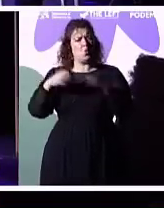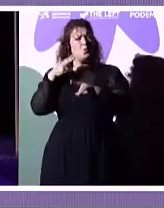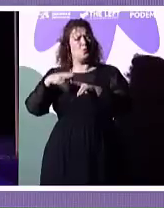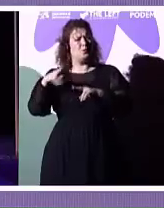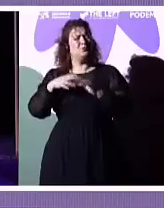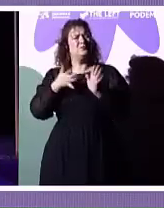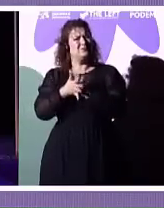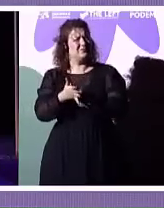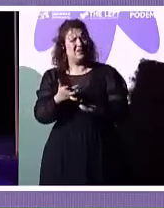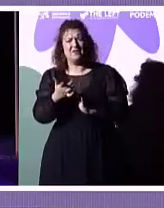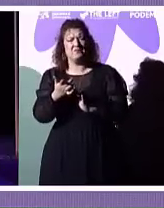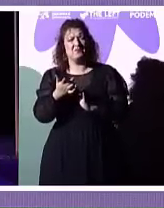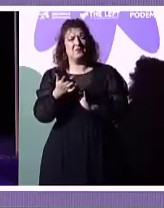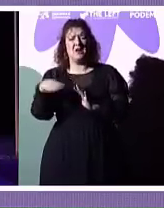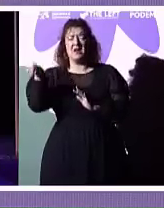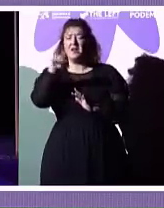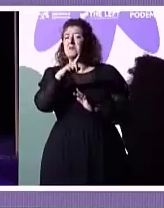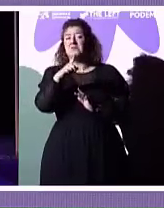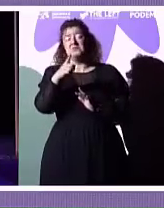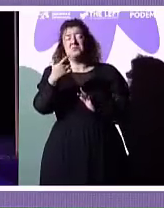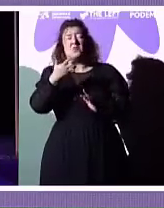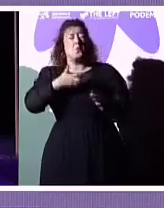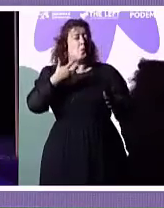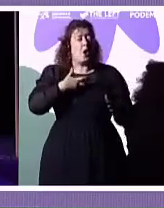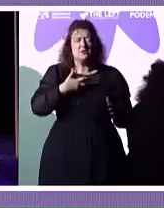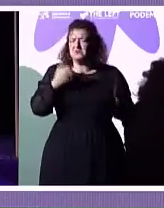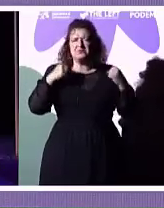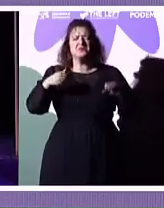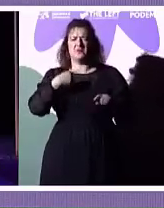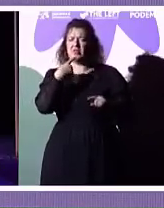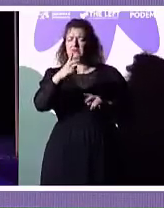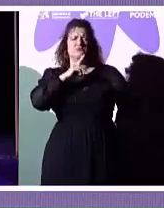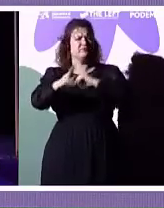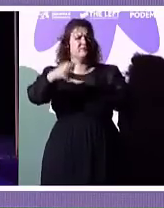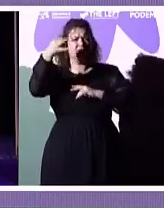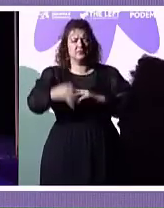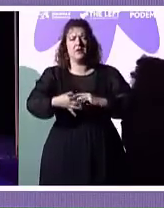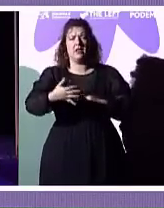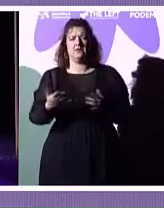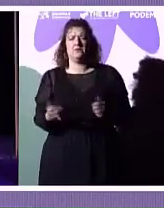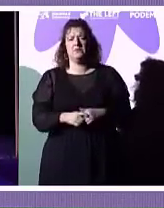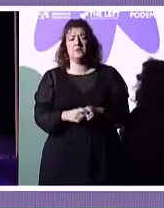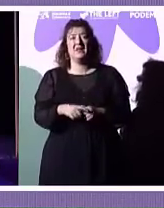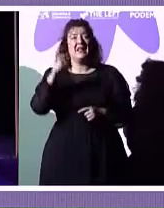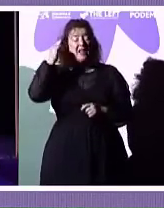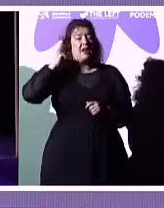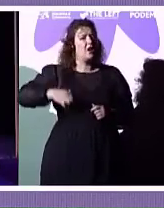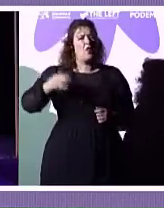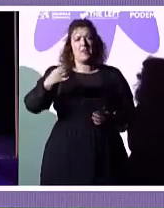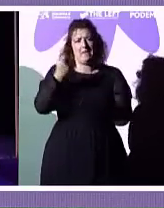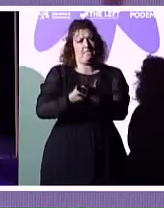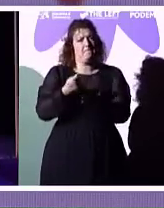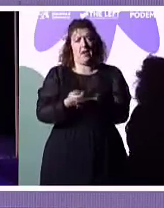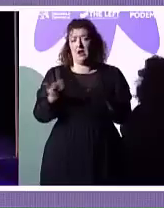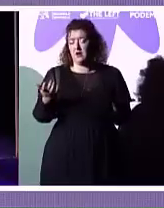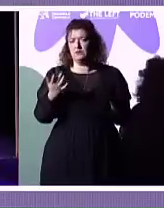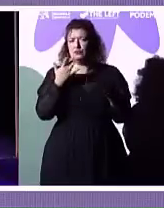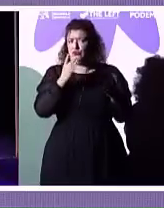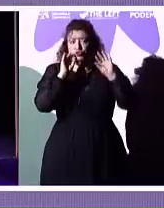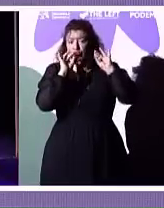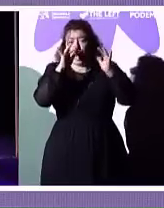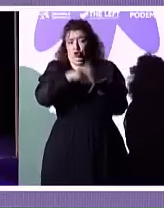por incómoda que sea que dice que los ricos tienen que pagar lo que les corresponde pero que también dice que